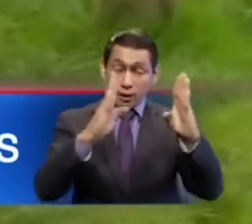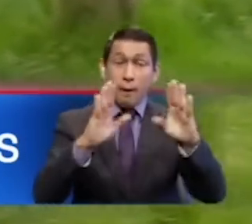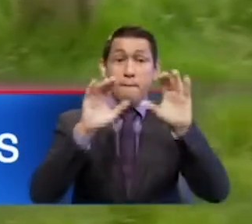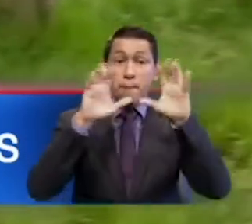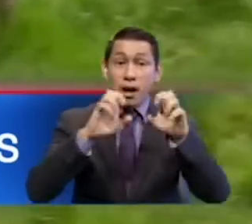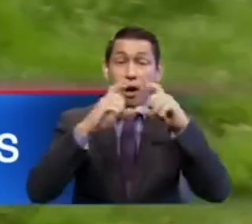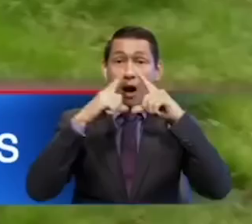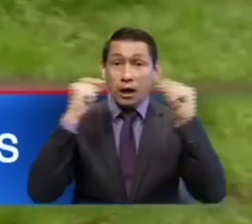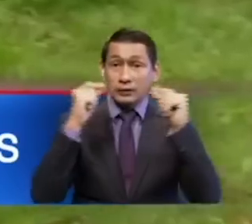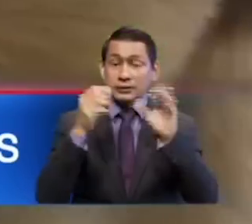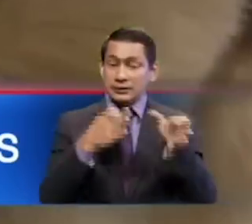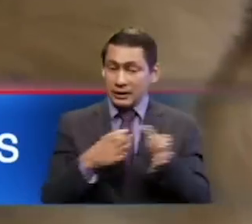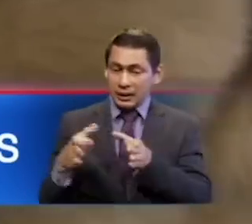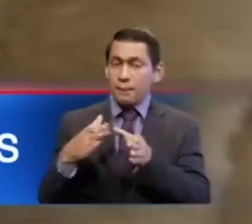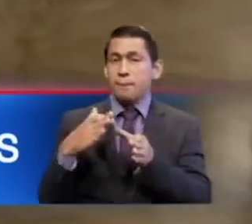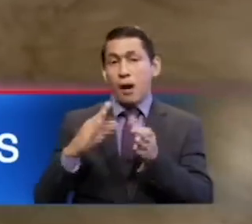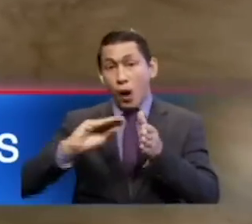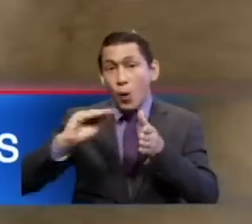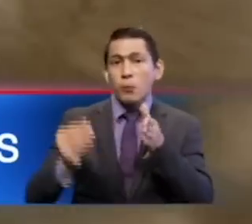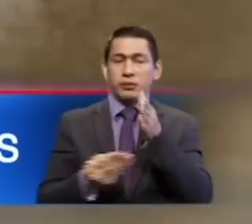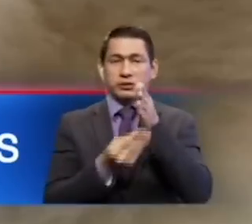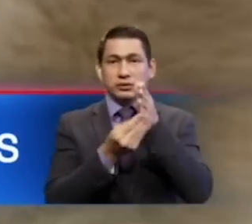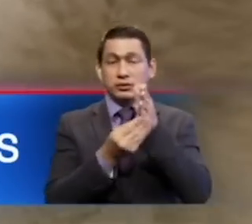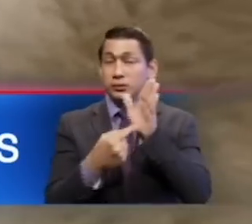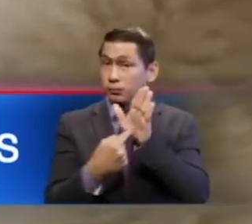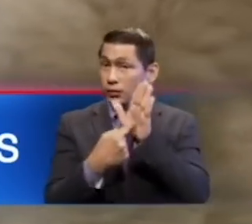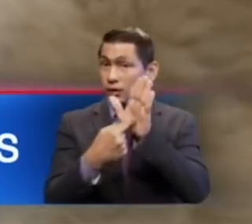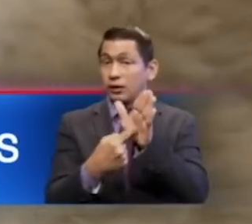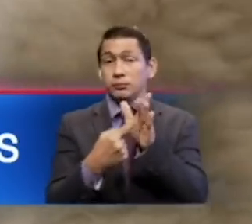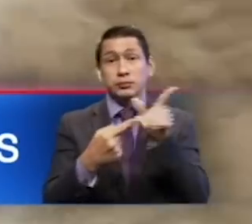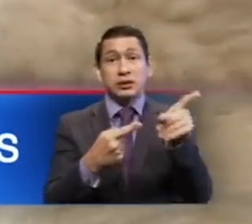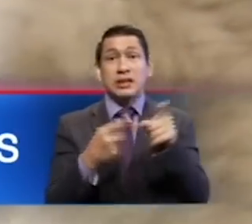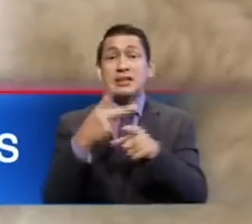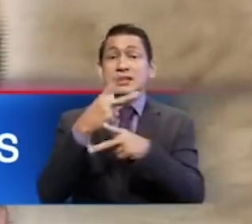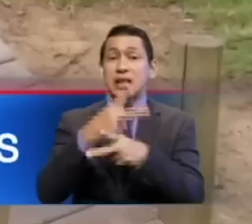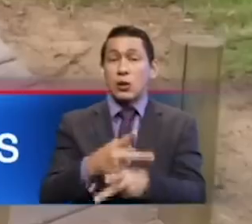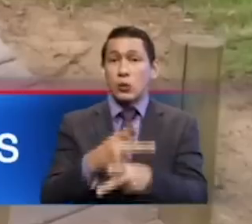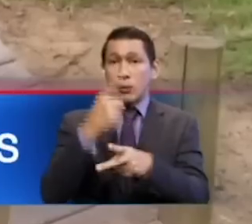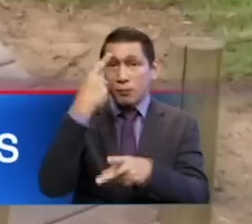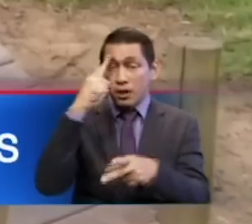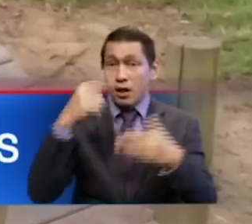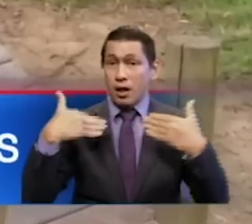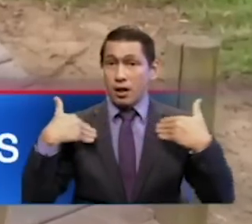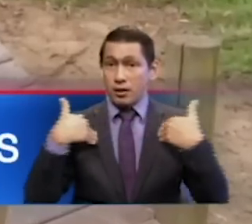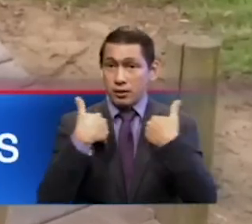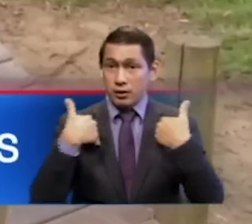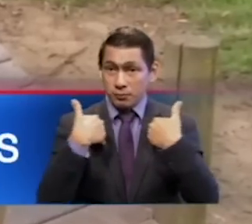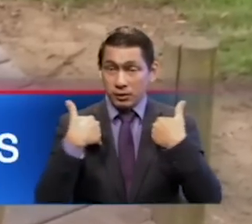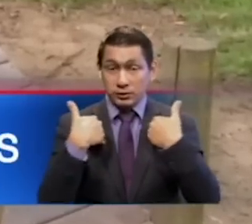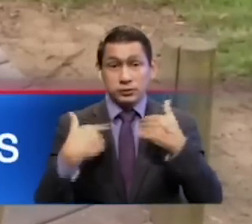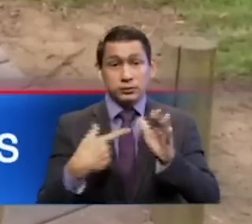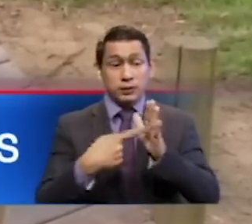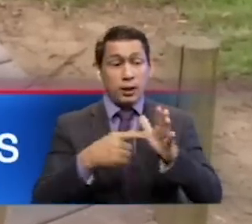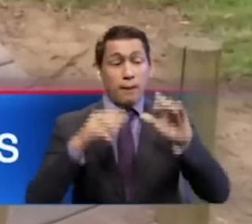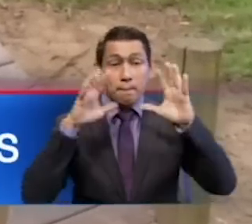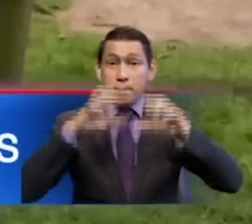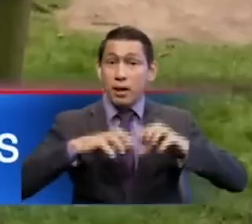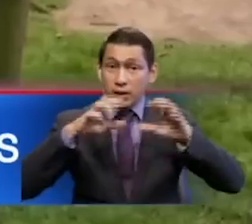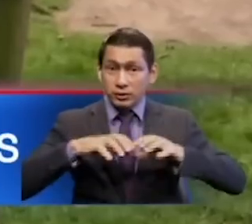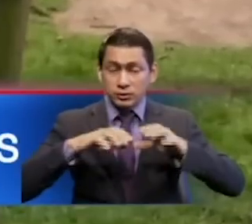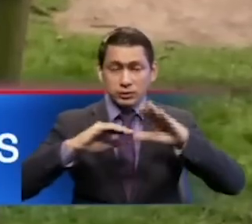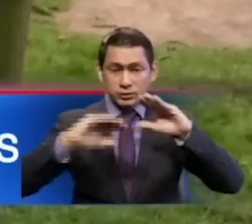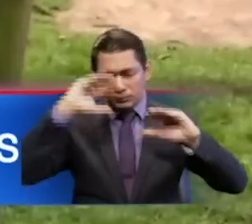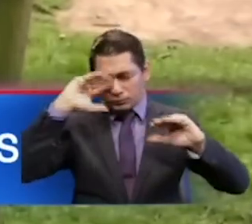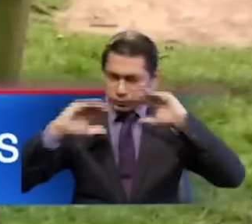y se diversifica cada vez más, como son los servicios de seguros para mascotas, que cubren desde accidentes hasta